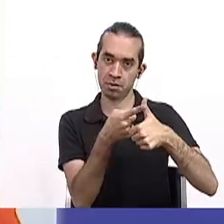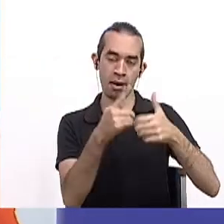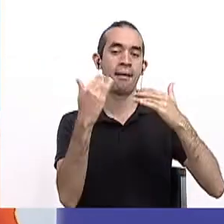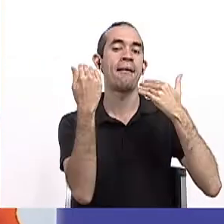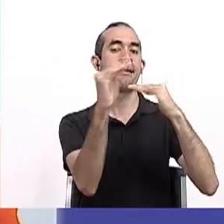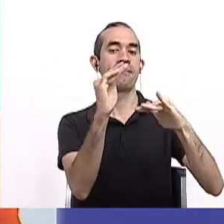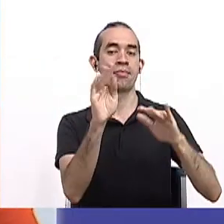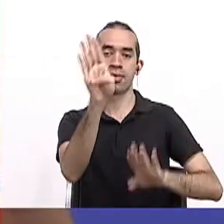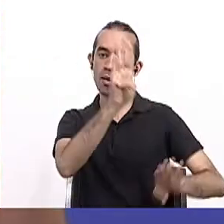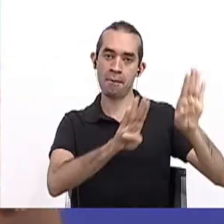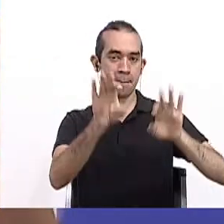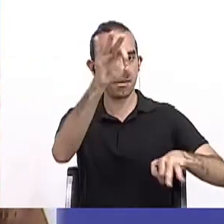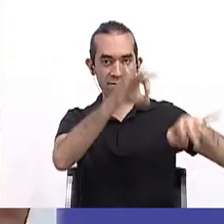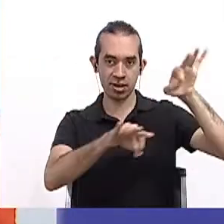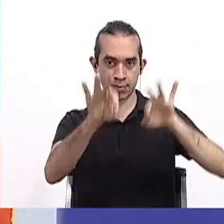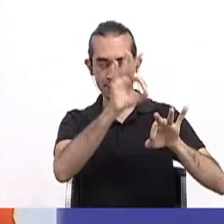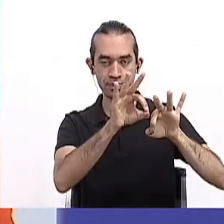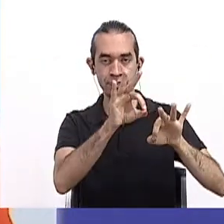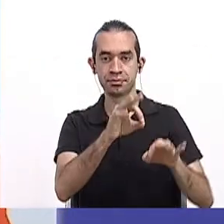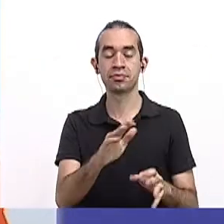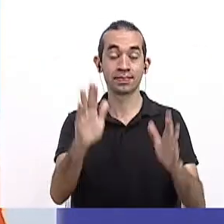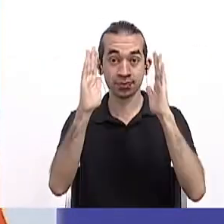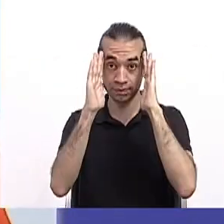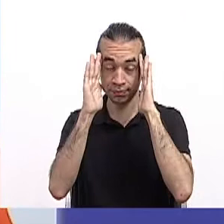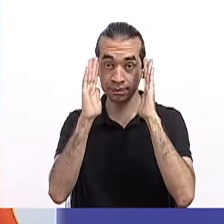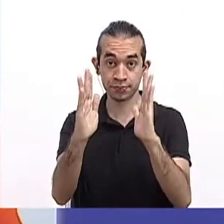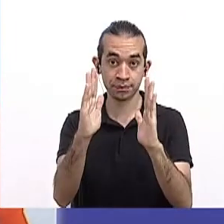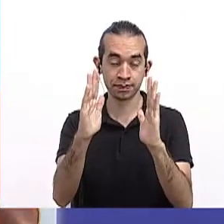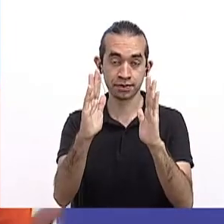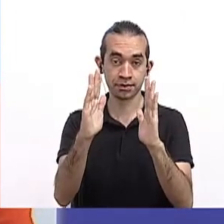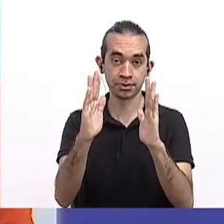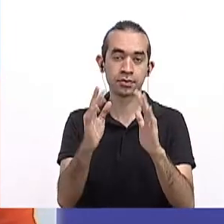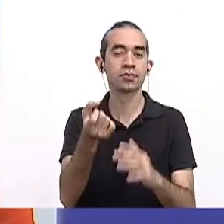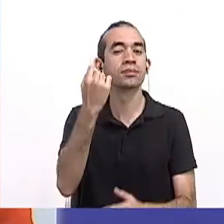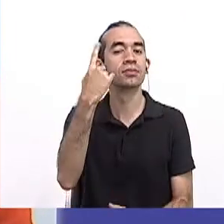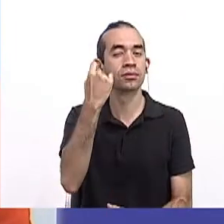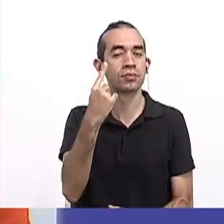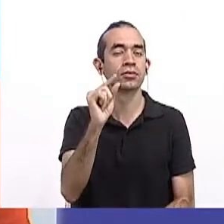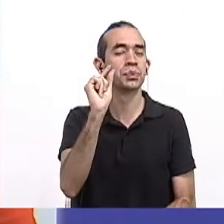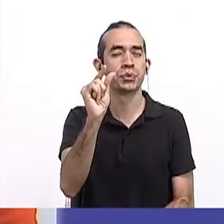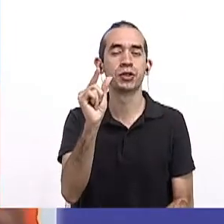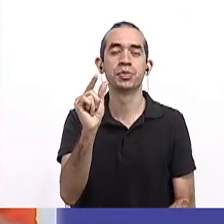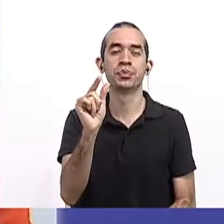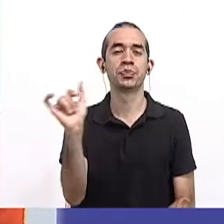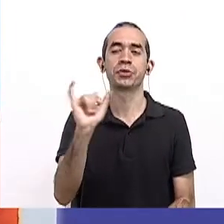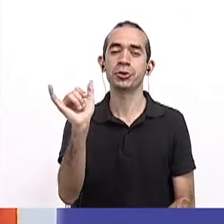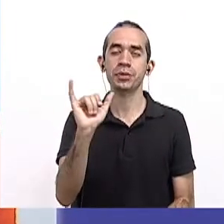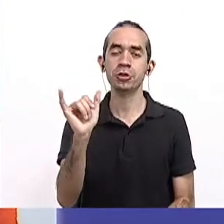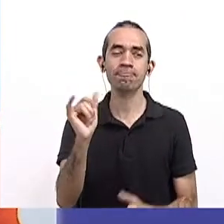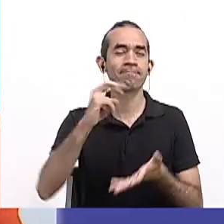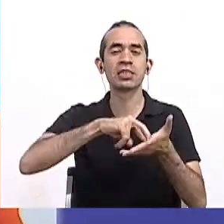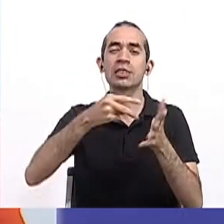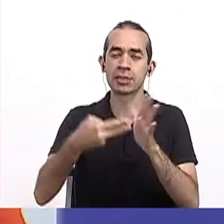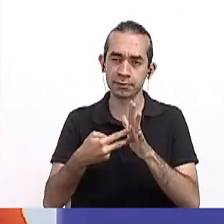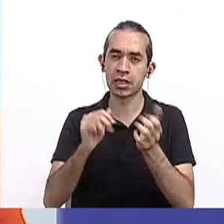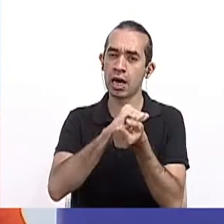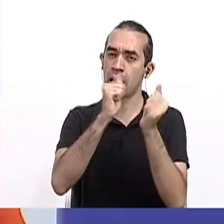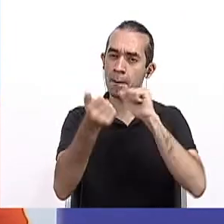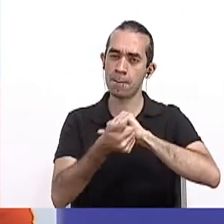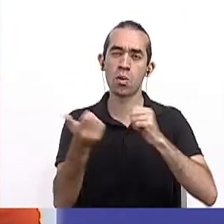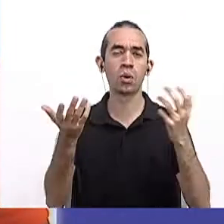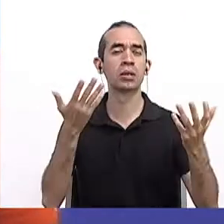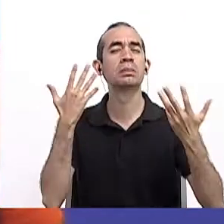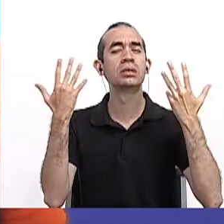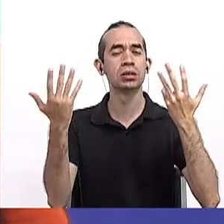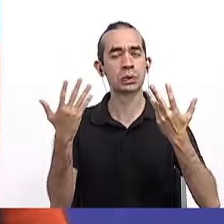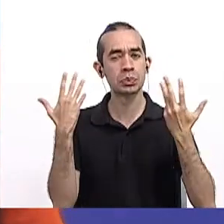límite biofísico. Así que prestemos mucha atención para que comprendamos un poco más de qué se trata el cambio climático.